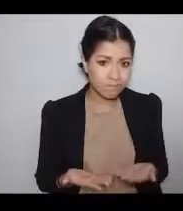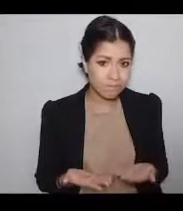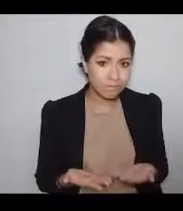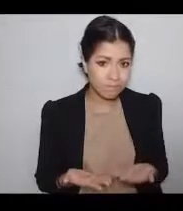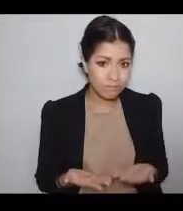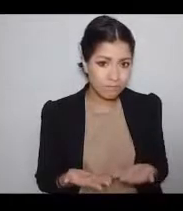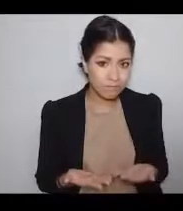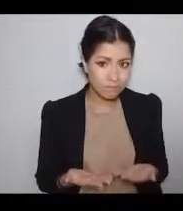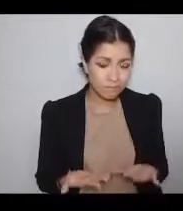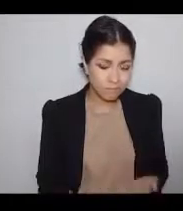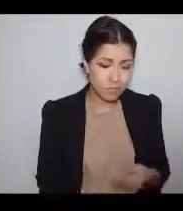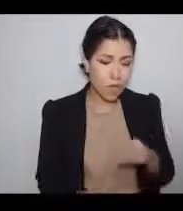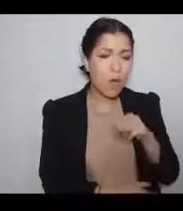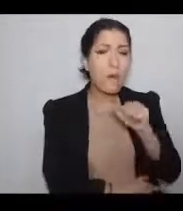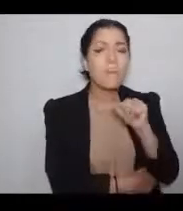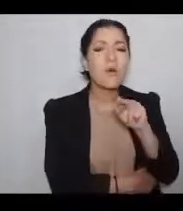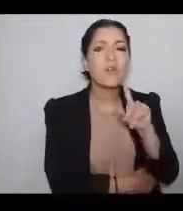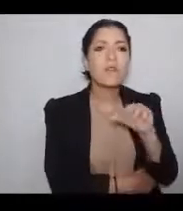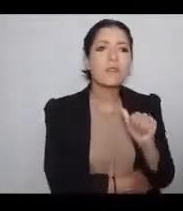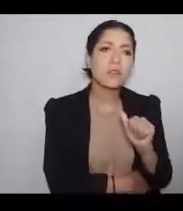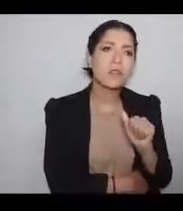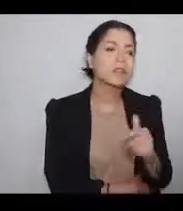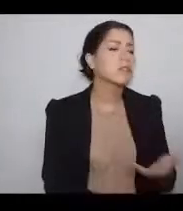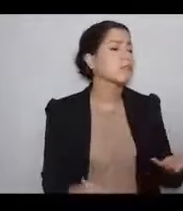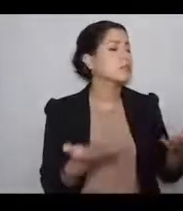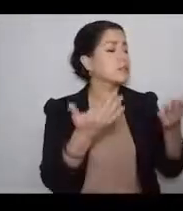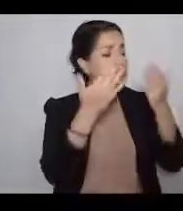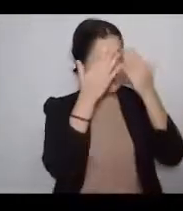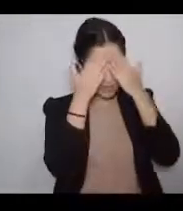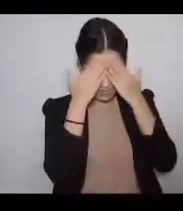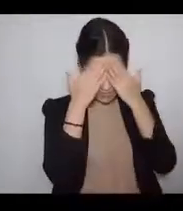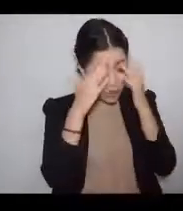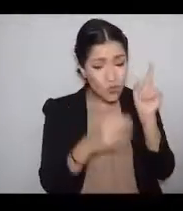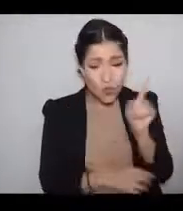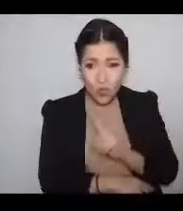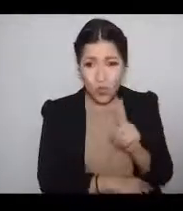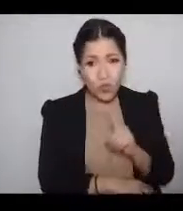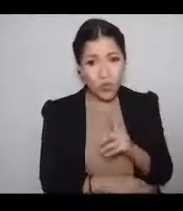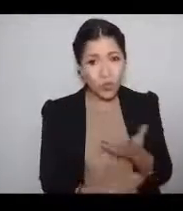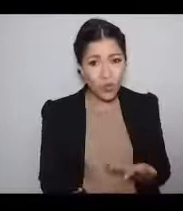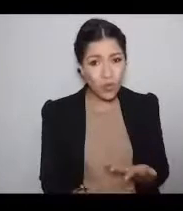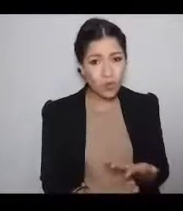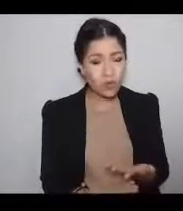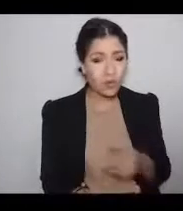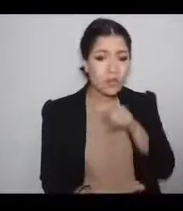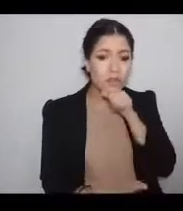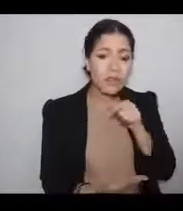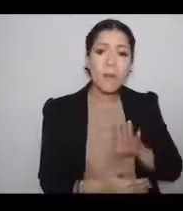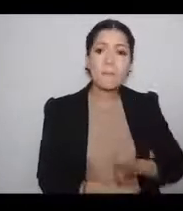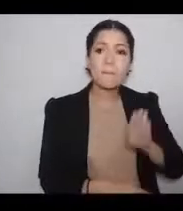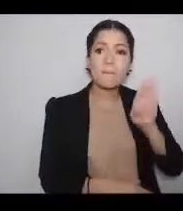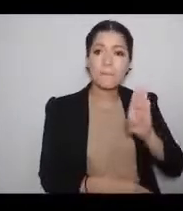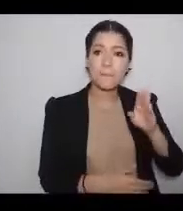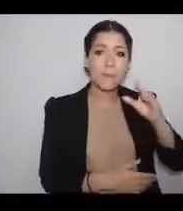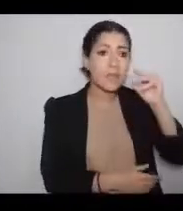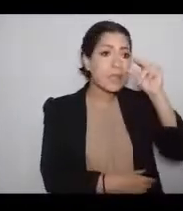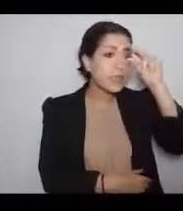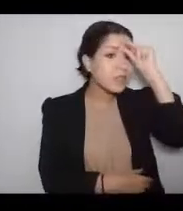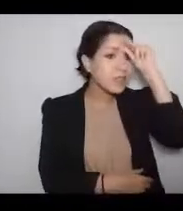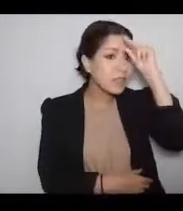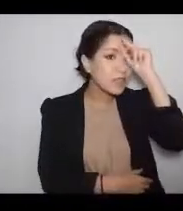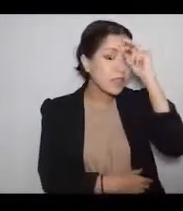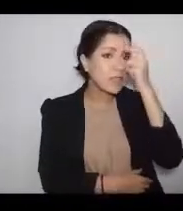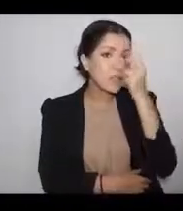¿La morfina? Estoy tratando de ser metafórico. Su droga es la